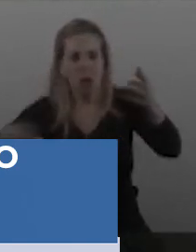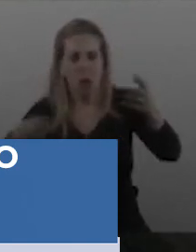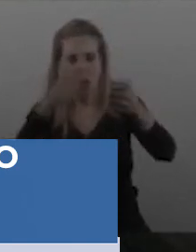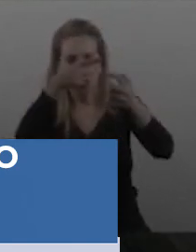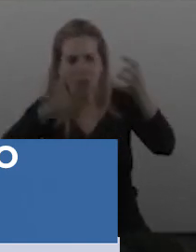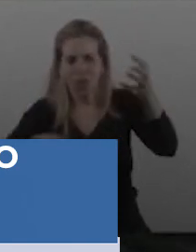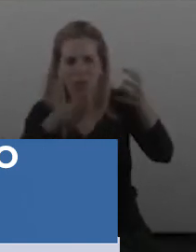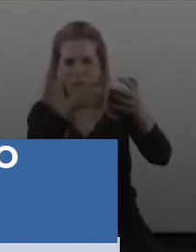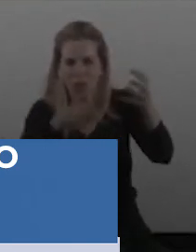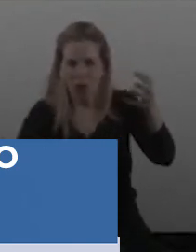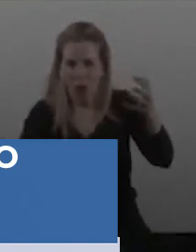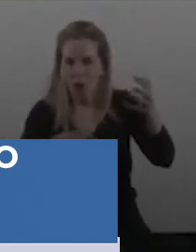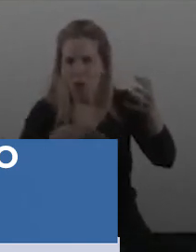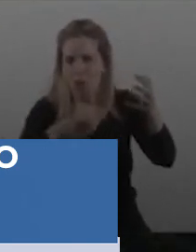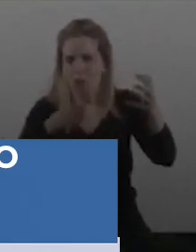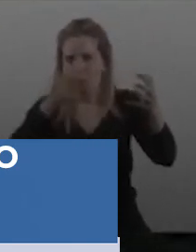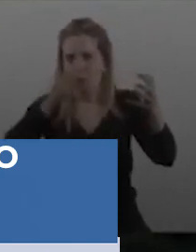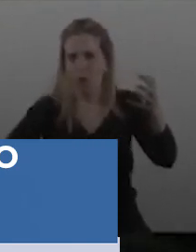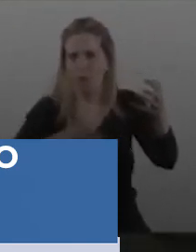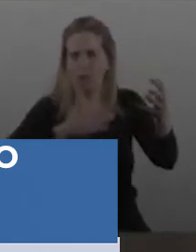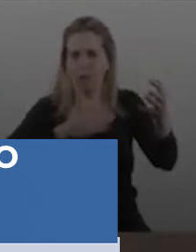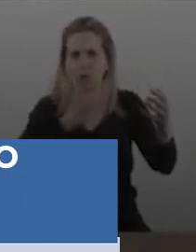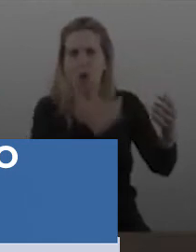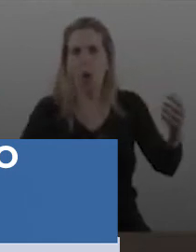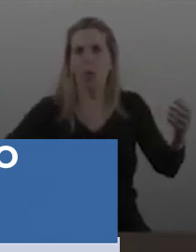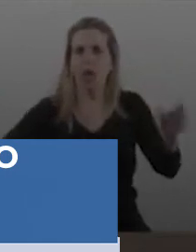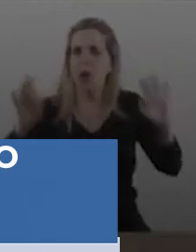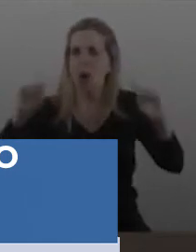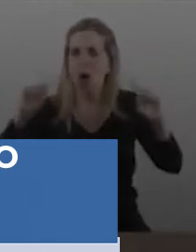Esos no son patrimonio de los que gobiernan. Esos